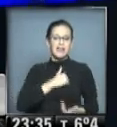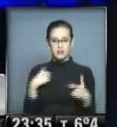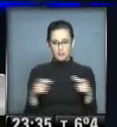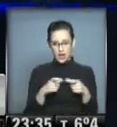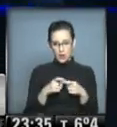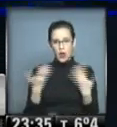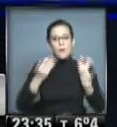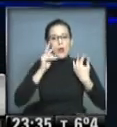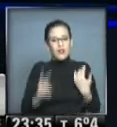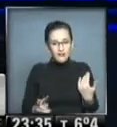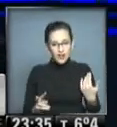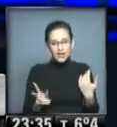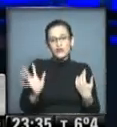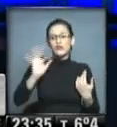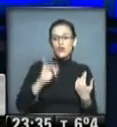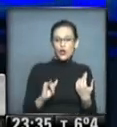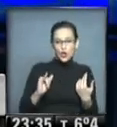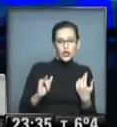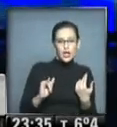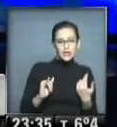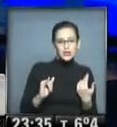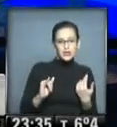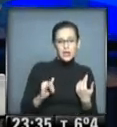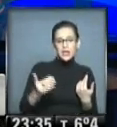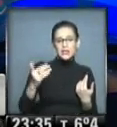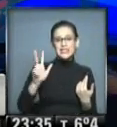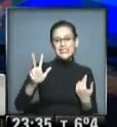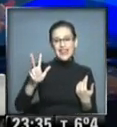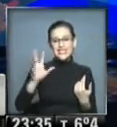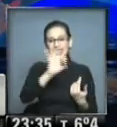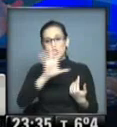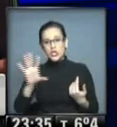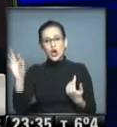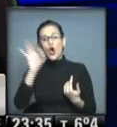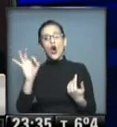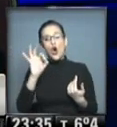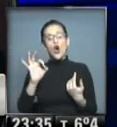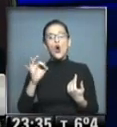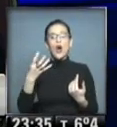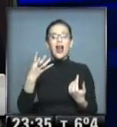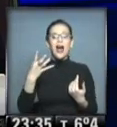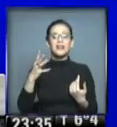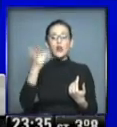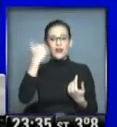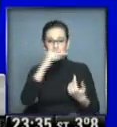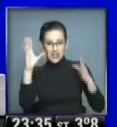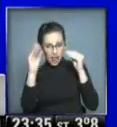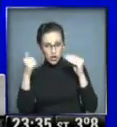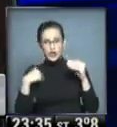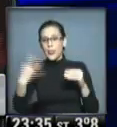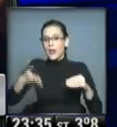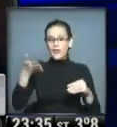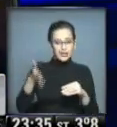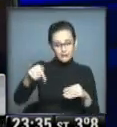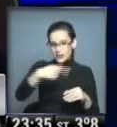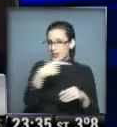Gumón todos los días a las 3 y 5, a las 15.05, a las 21.30. Exactamente. Hasta el jueves. Hasta el jueves, depende cómo. Hay que ir esta semana, hay que